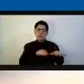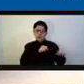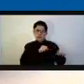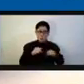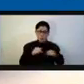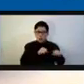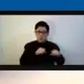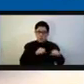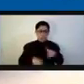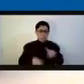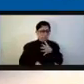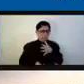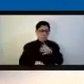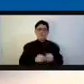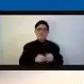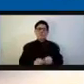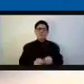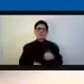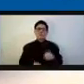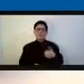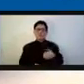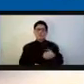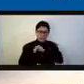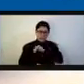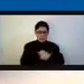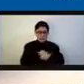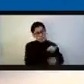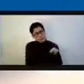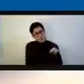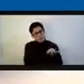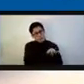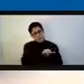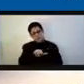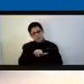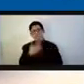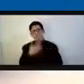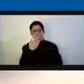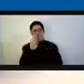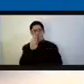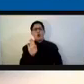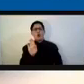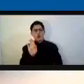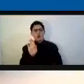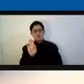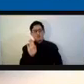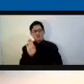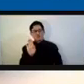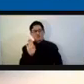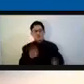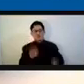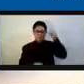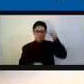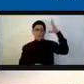de todo fue la mejor opción que me vino a mí y que yo seguí finalmente.